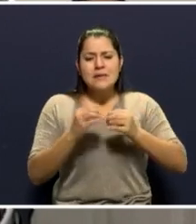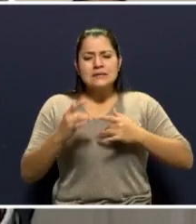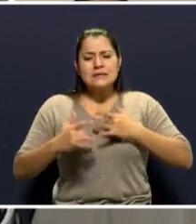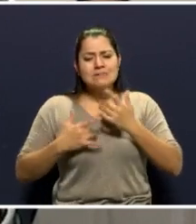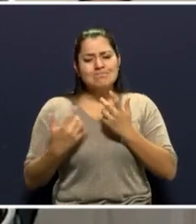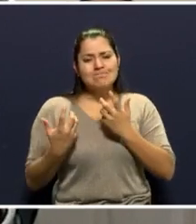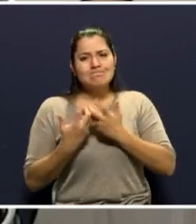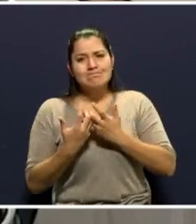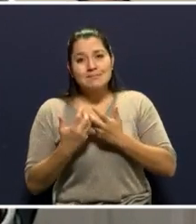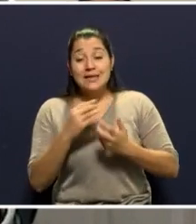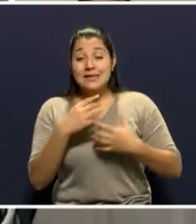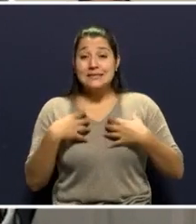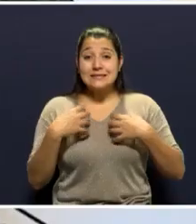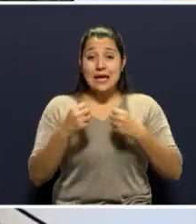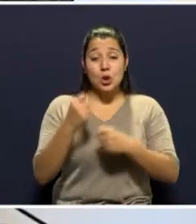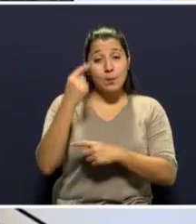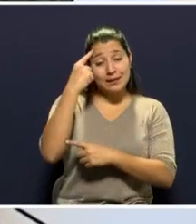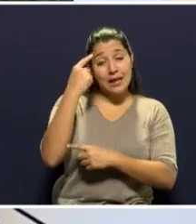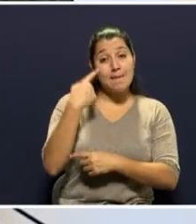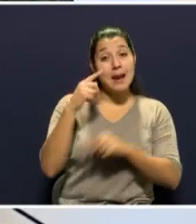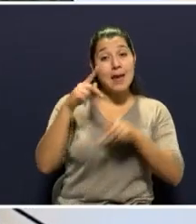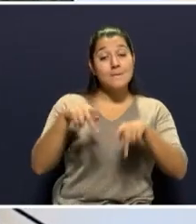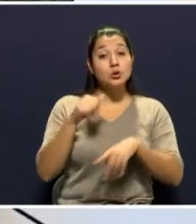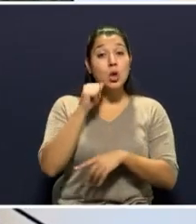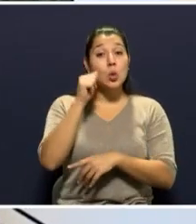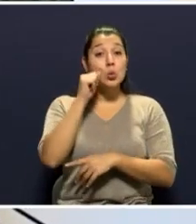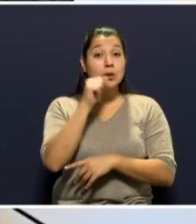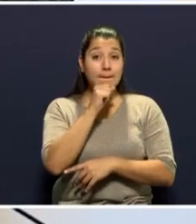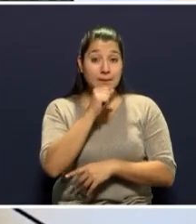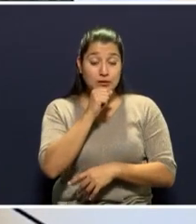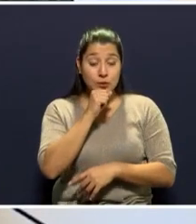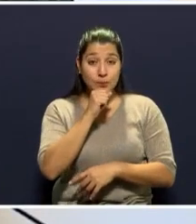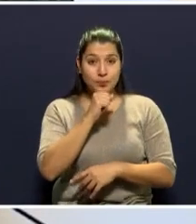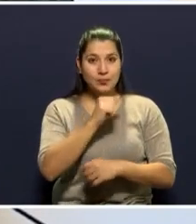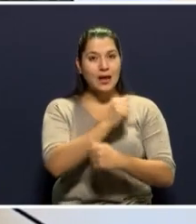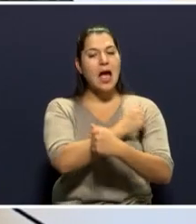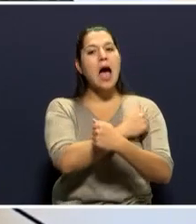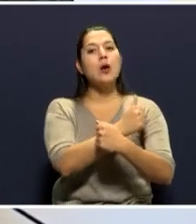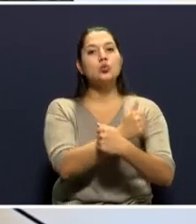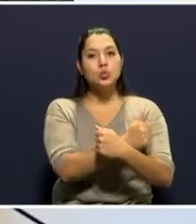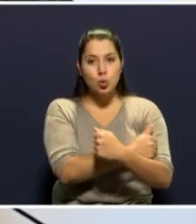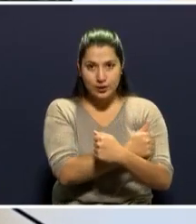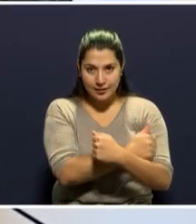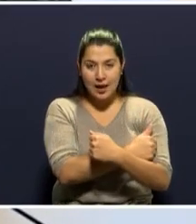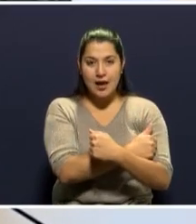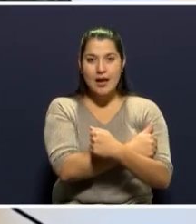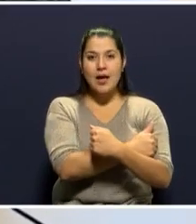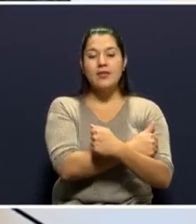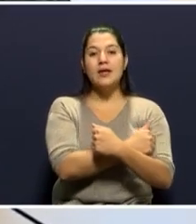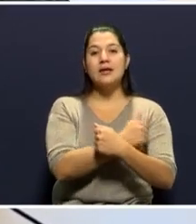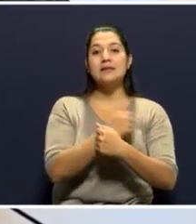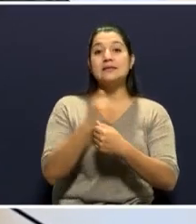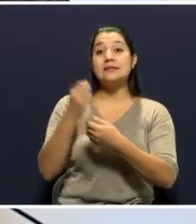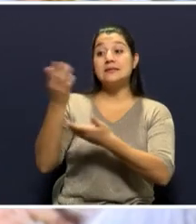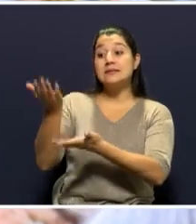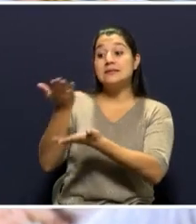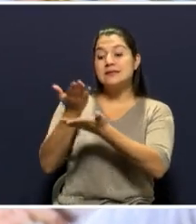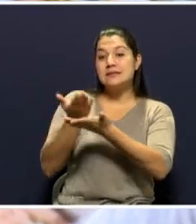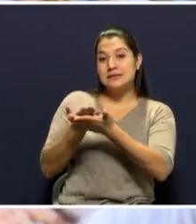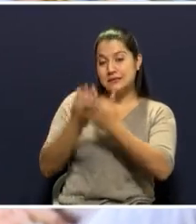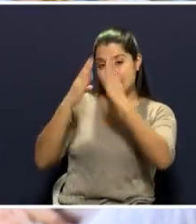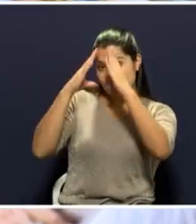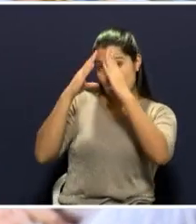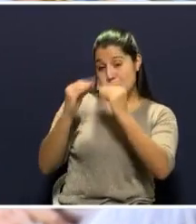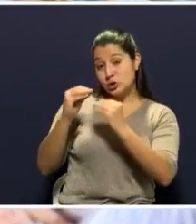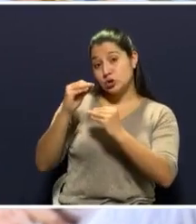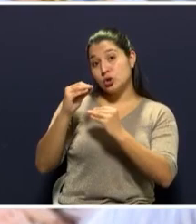para las personas adultas mayores. Las autoridades reciben estos datos del Consejo Nacional de la Persona Adulta Mayor y